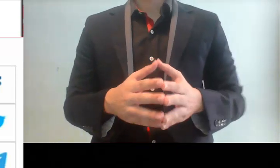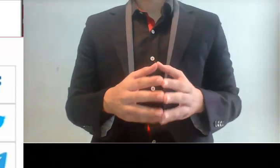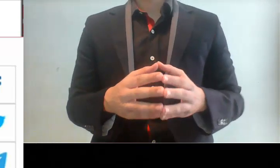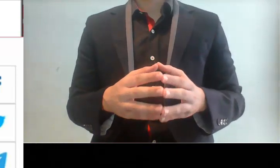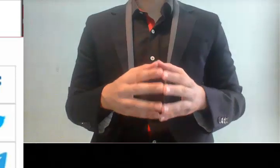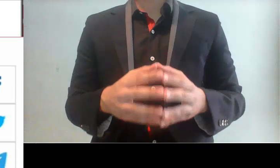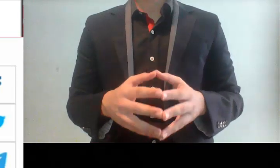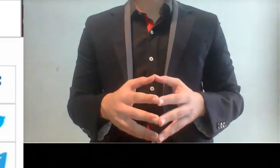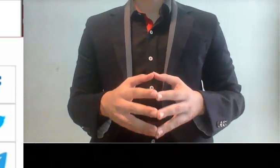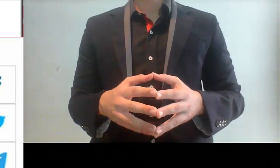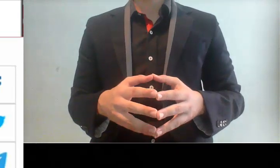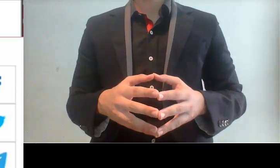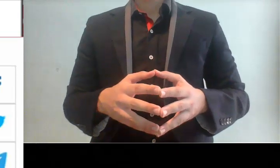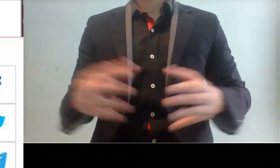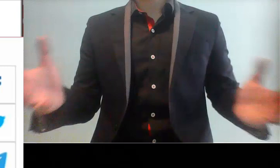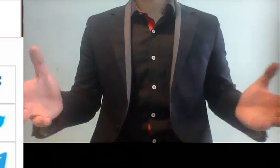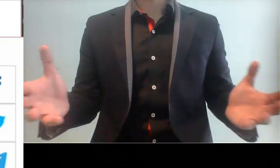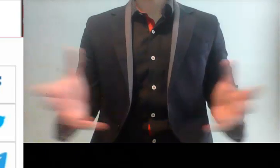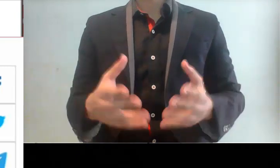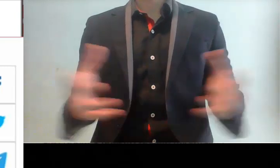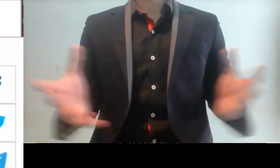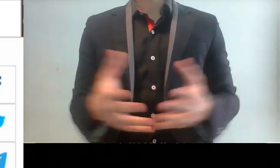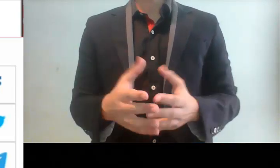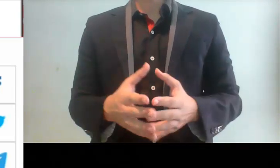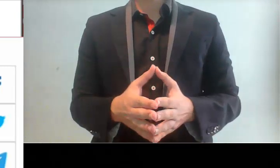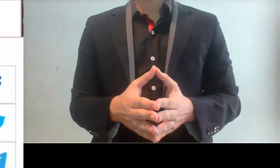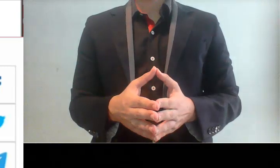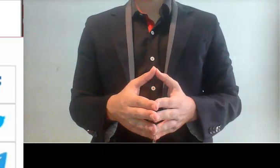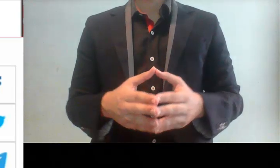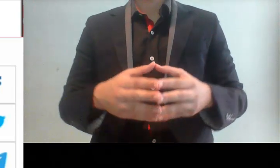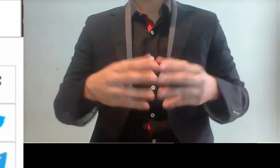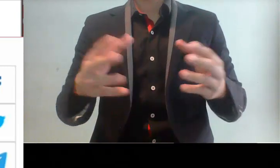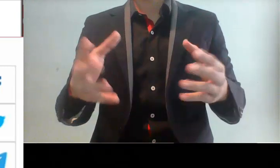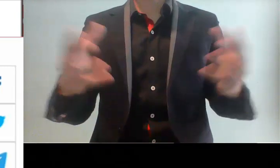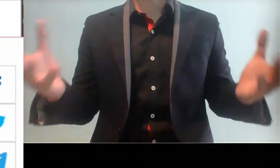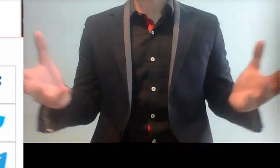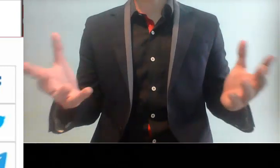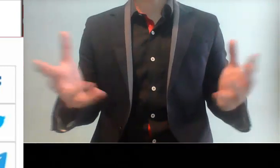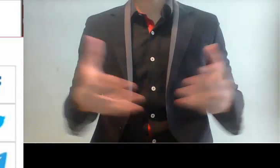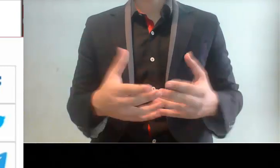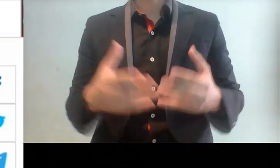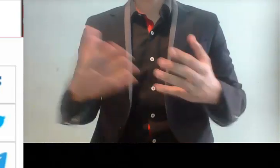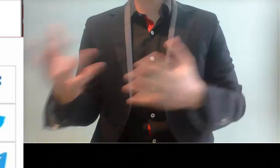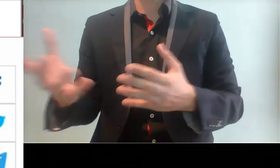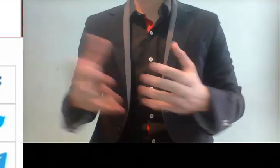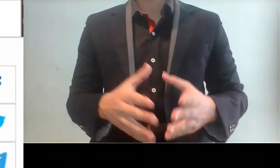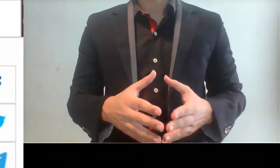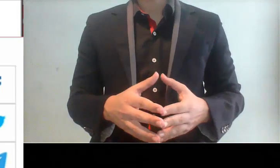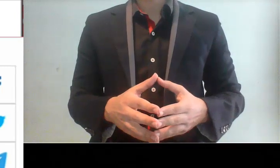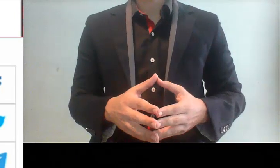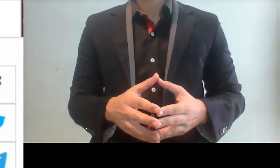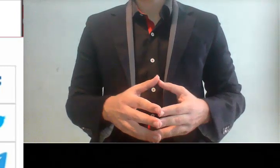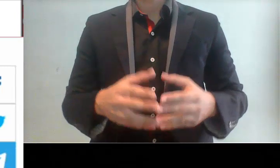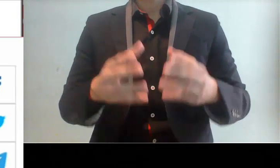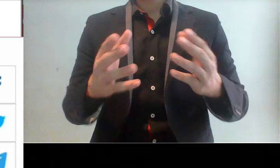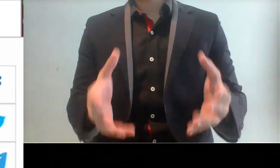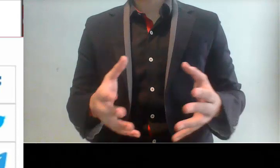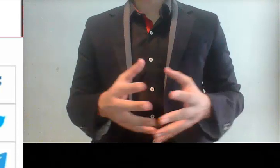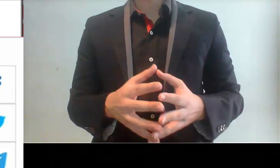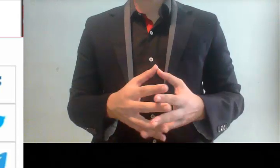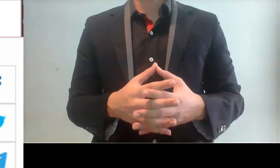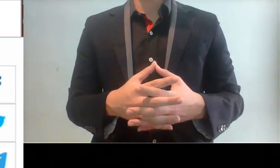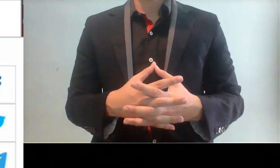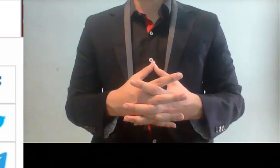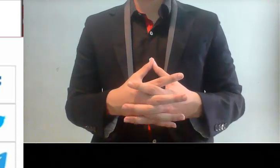una persona que trabaje en el INE o en cualquier institución antes mencionada como la CFE, a que en una red que está relativamente